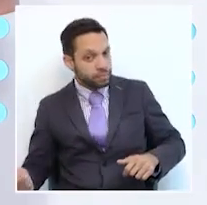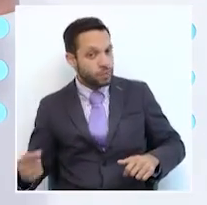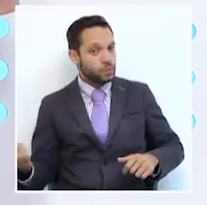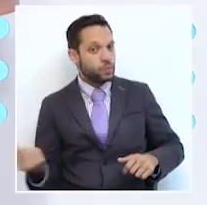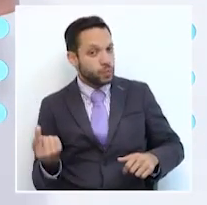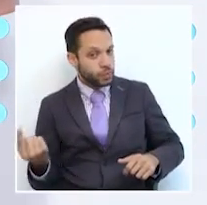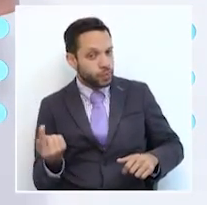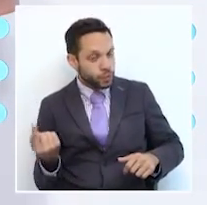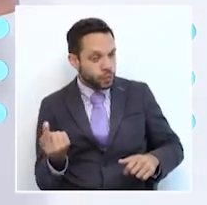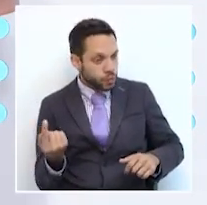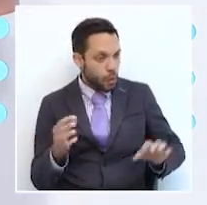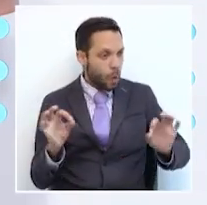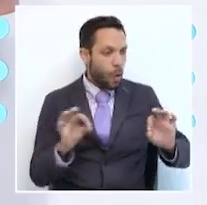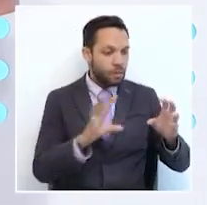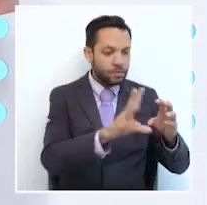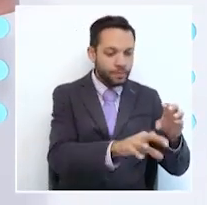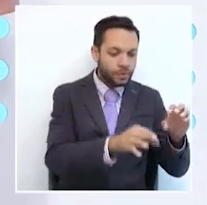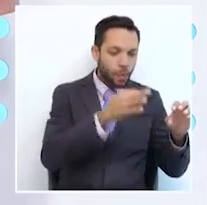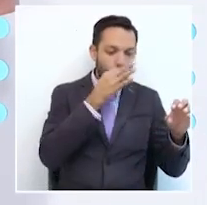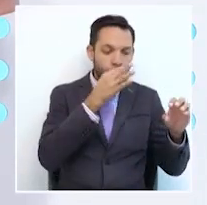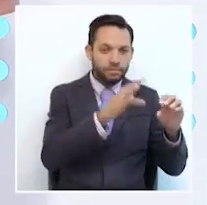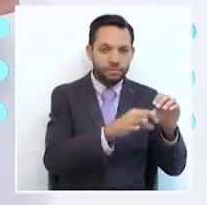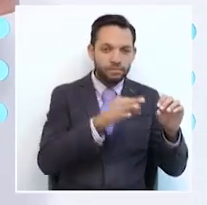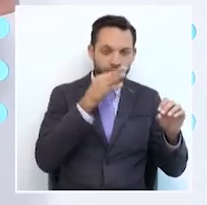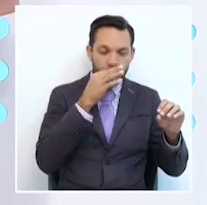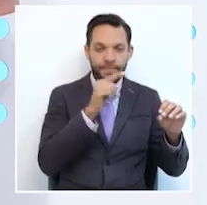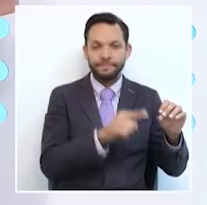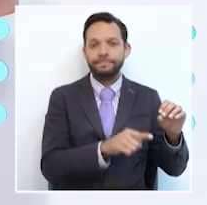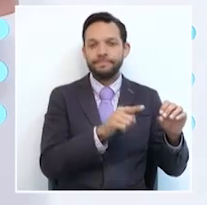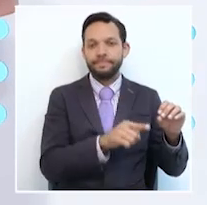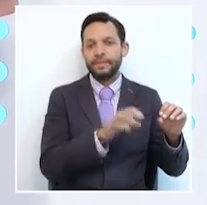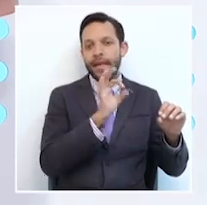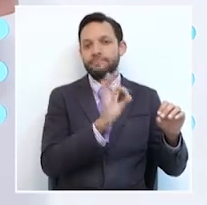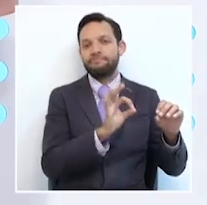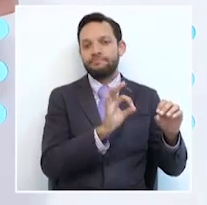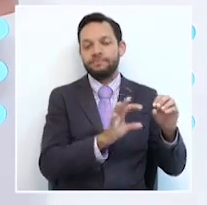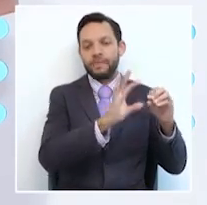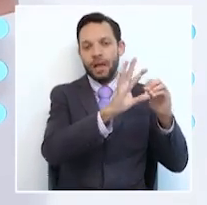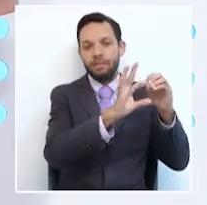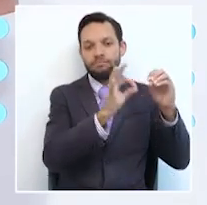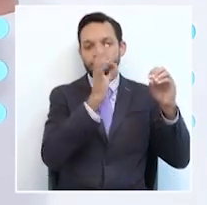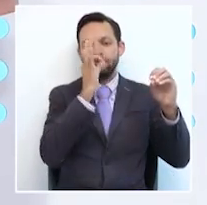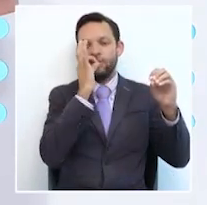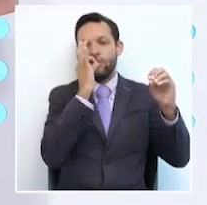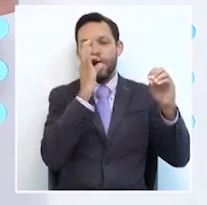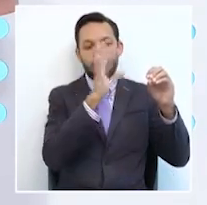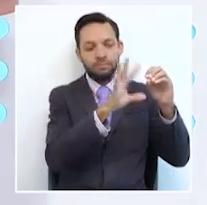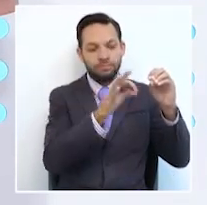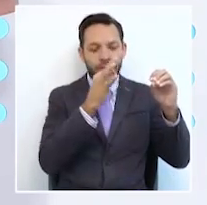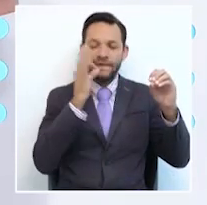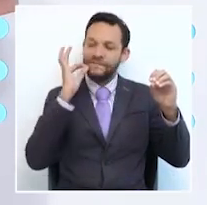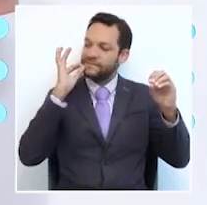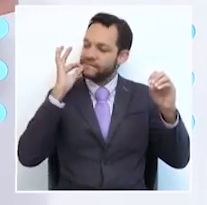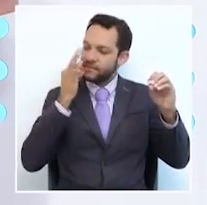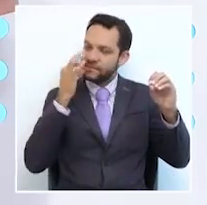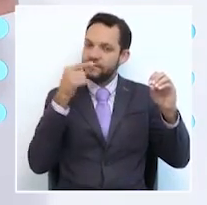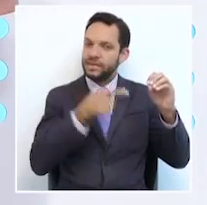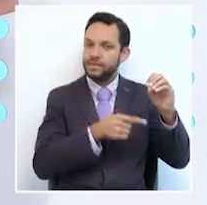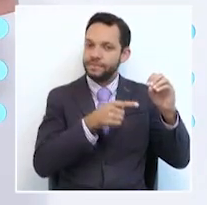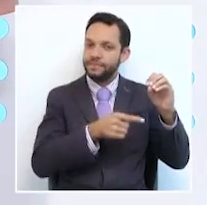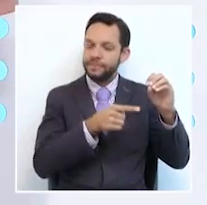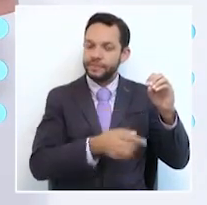que eso es resveratrol tiene un poder terapéutico maravilloso antioxidante